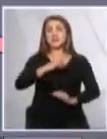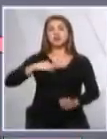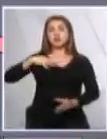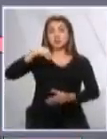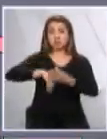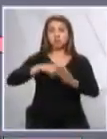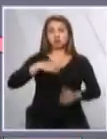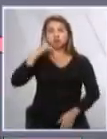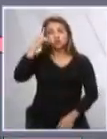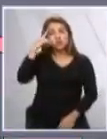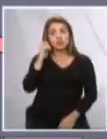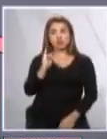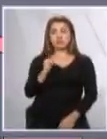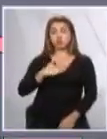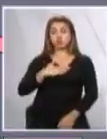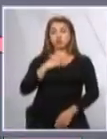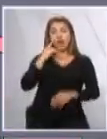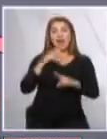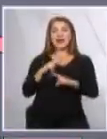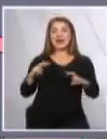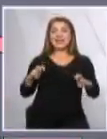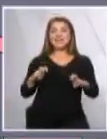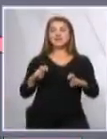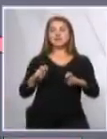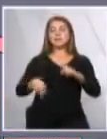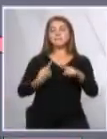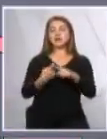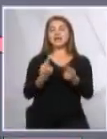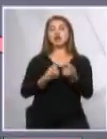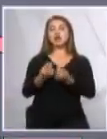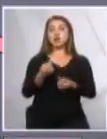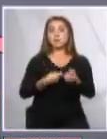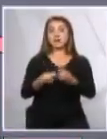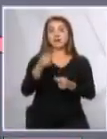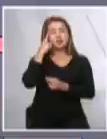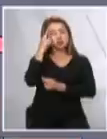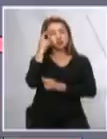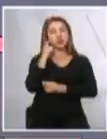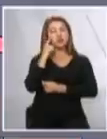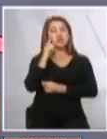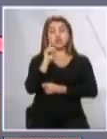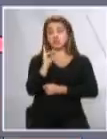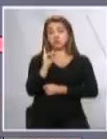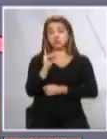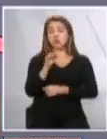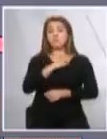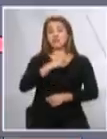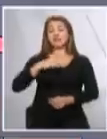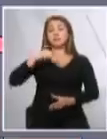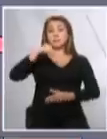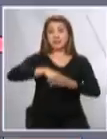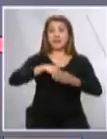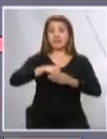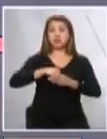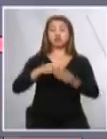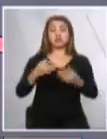bueno, esto como analista más bien que como economista, pero me da la impresión de que el ministro Peña Aguilillo está